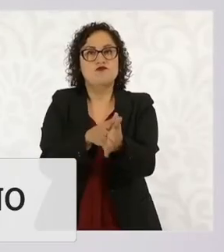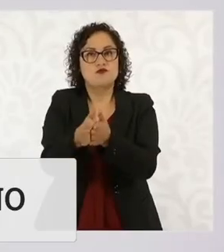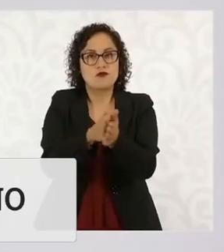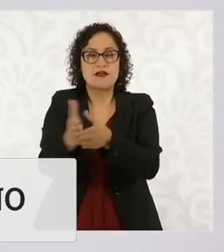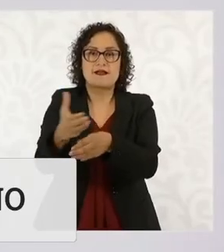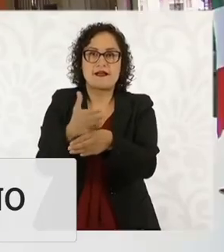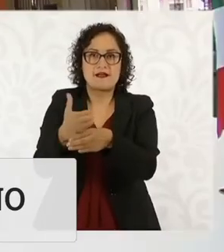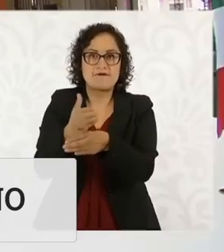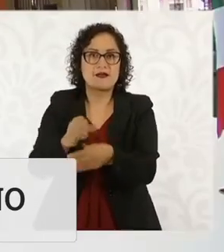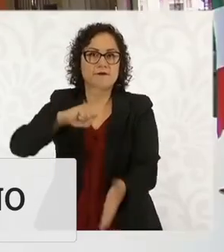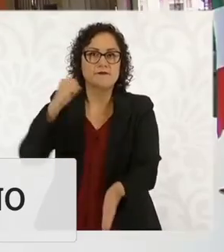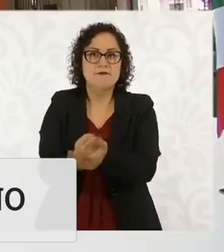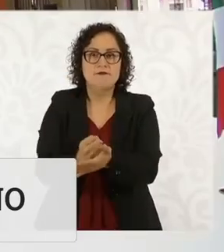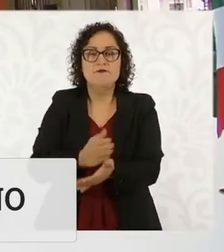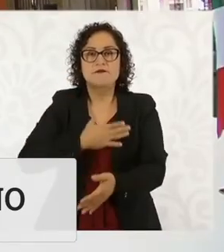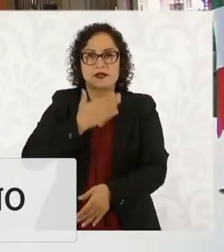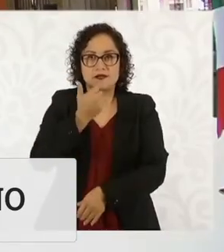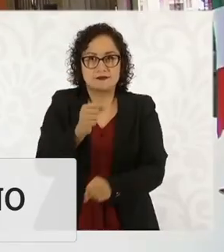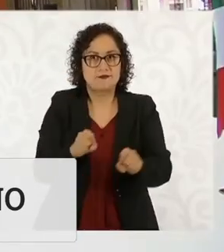del bienestar.